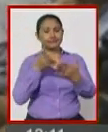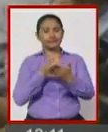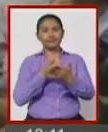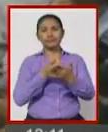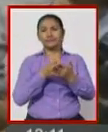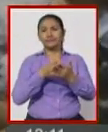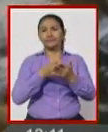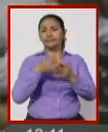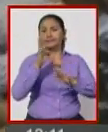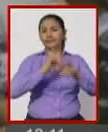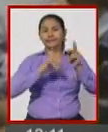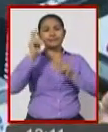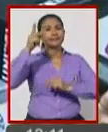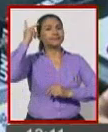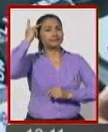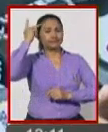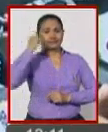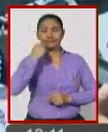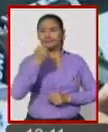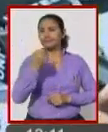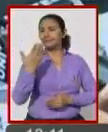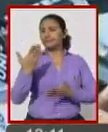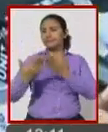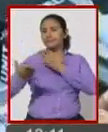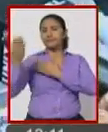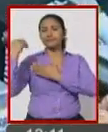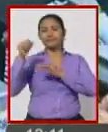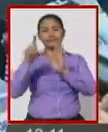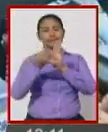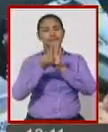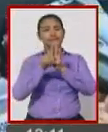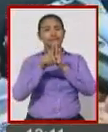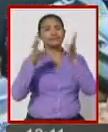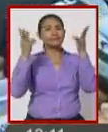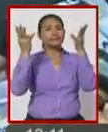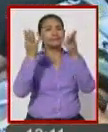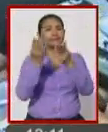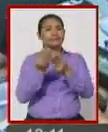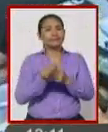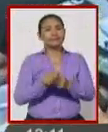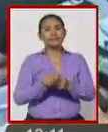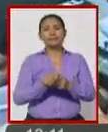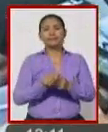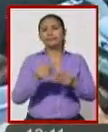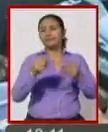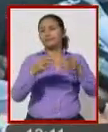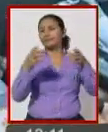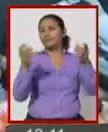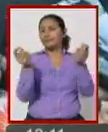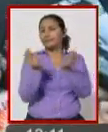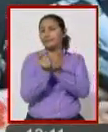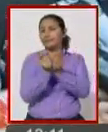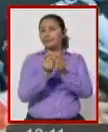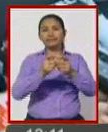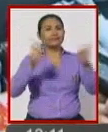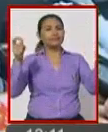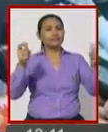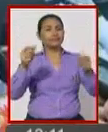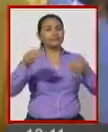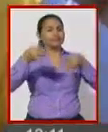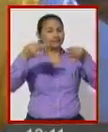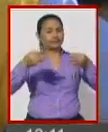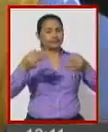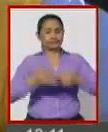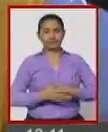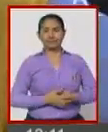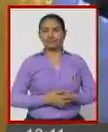sus adversarios políticos. Yo lo he dicho hace bastante tiempo, aquí rige la ley del embud, angosta para los opositores y ancha para los